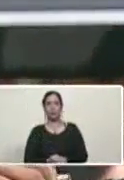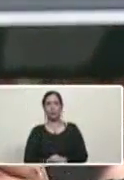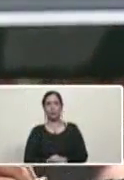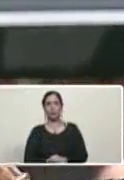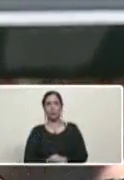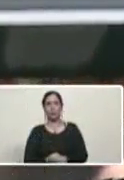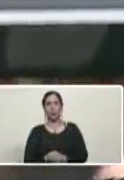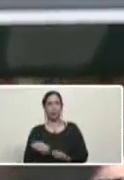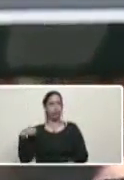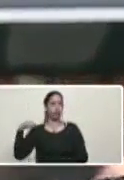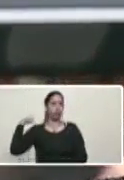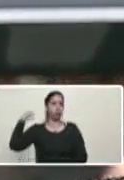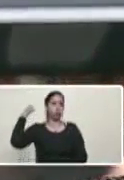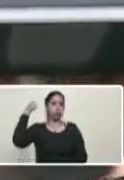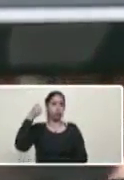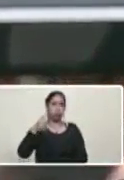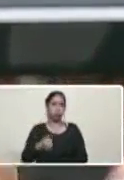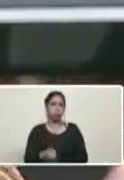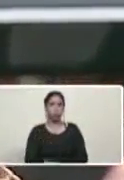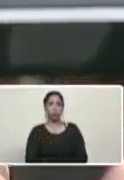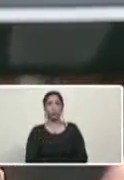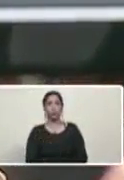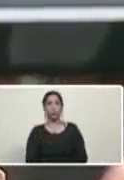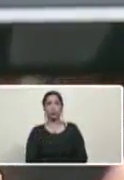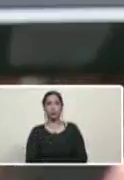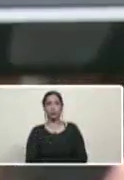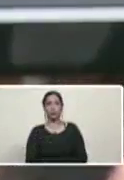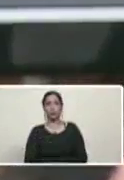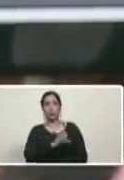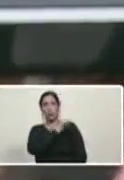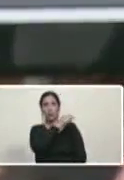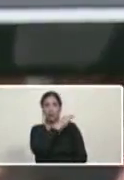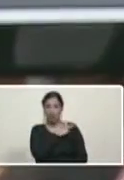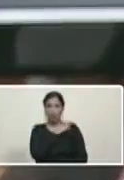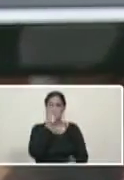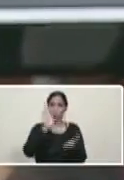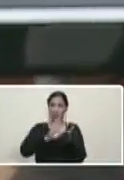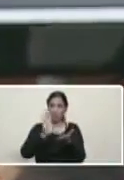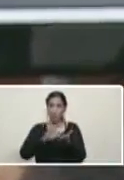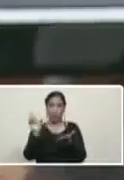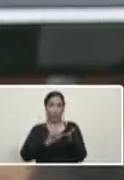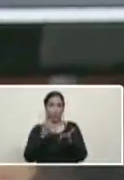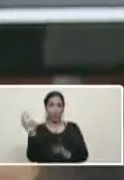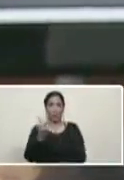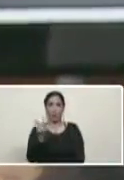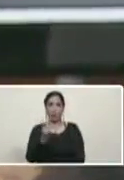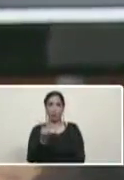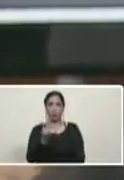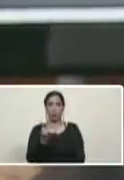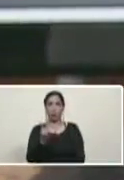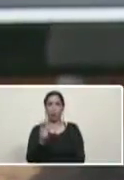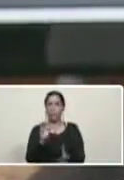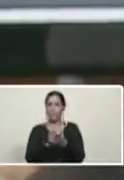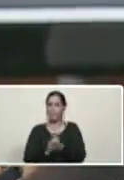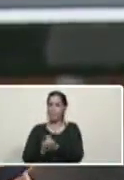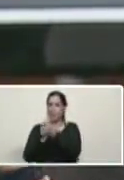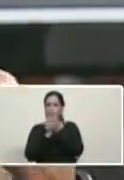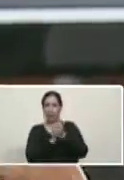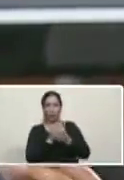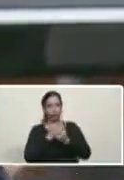muchos años también lo hemos tenido como director de Le Monde Diplomatique de Venezuela. Es un colega muy